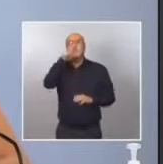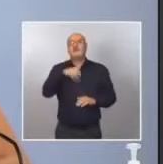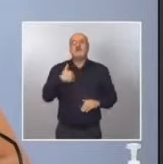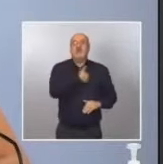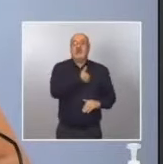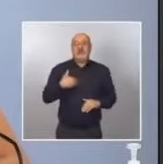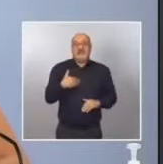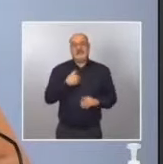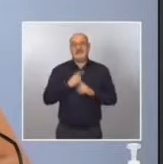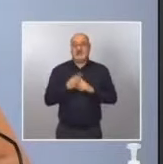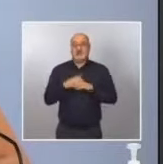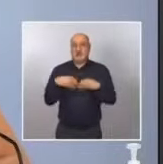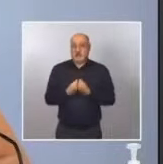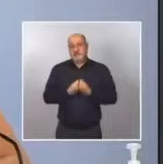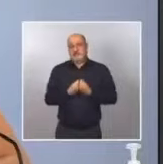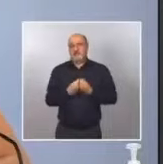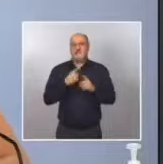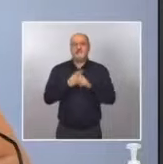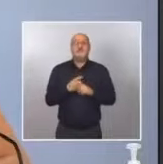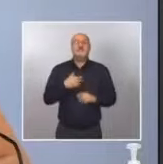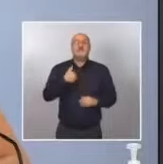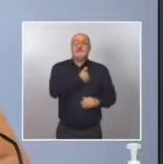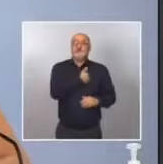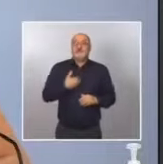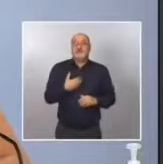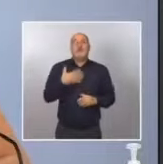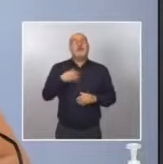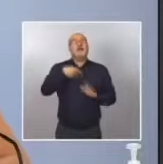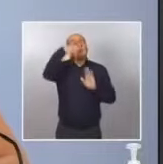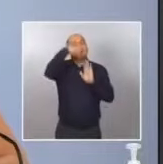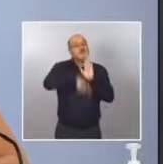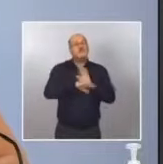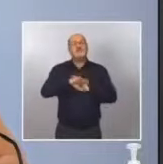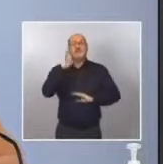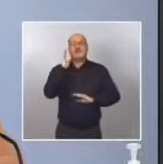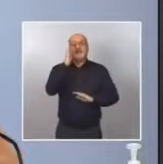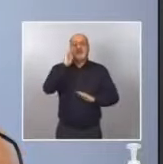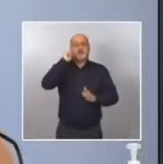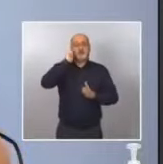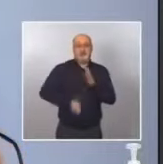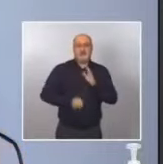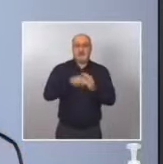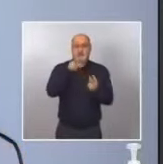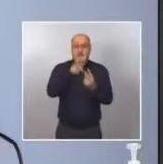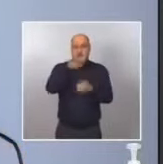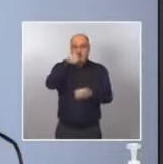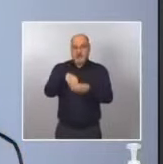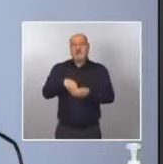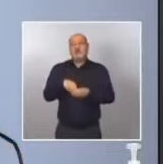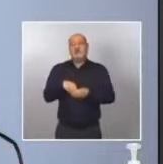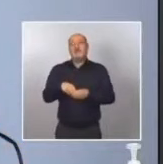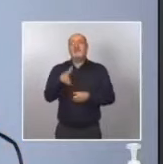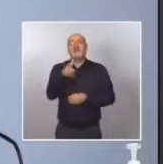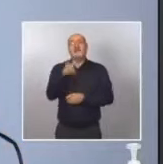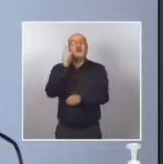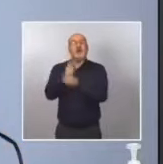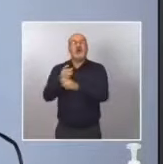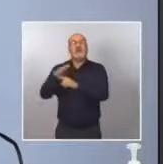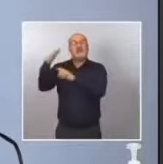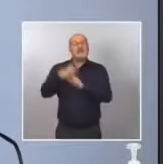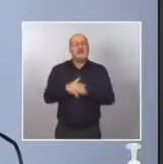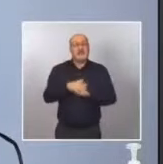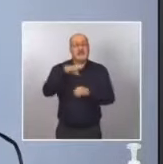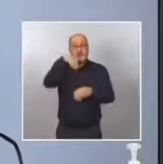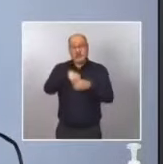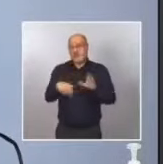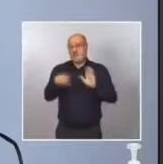un régimen de infracciones y sanciones saben que esto forma parte del derecho antidiscriminatorio español precisamente para hacer frente a